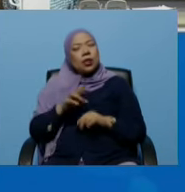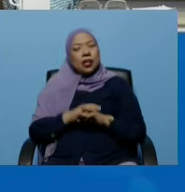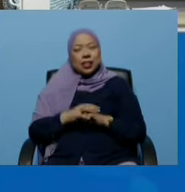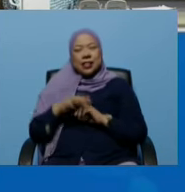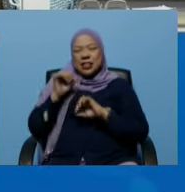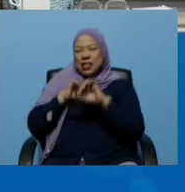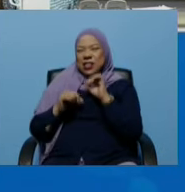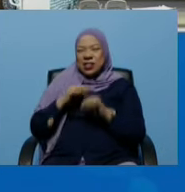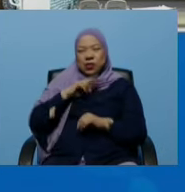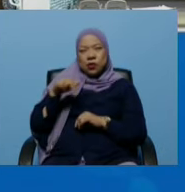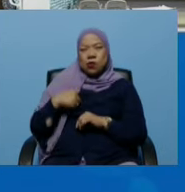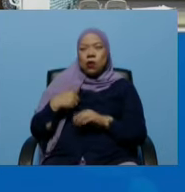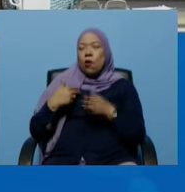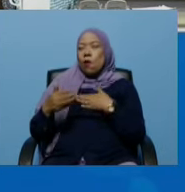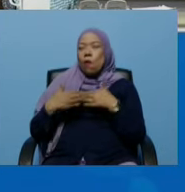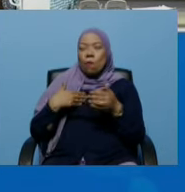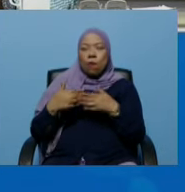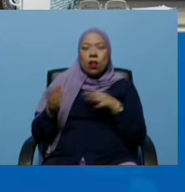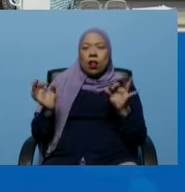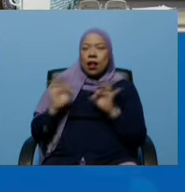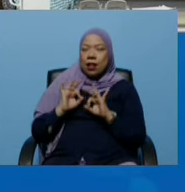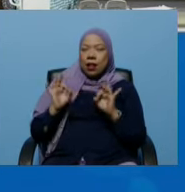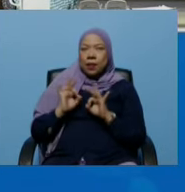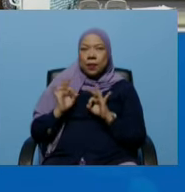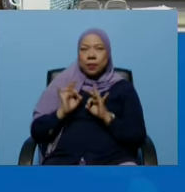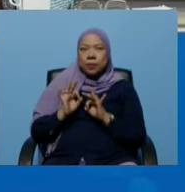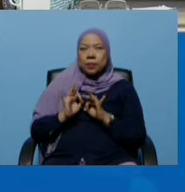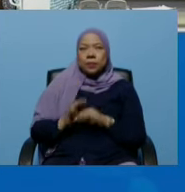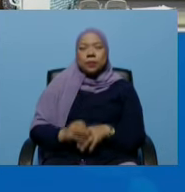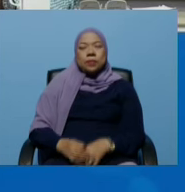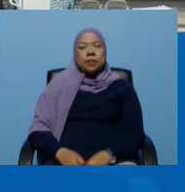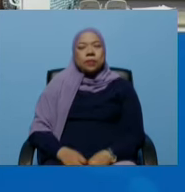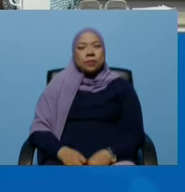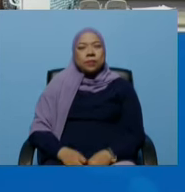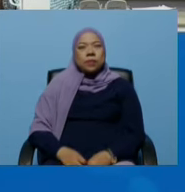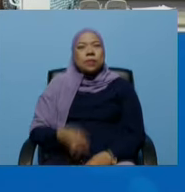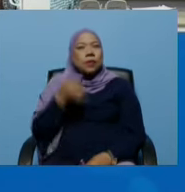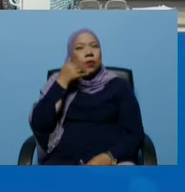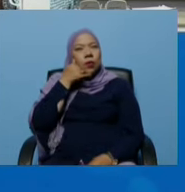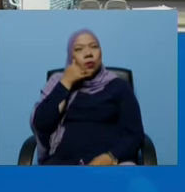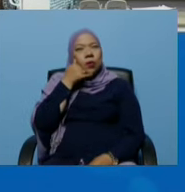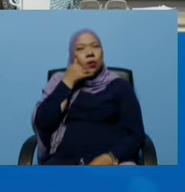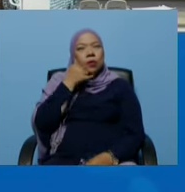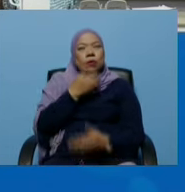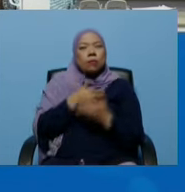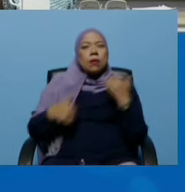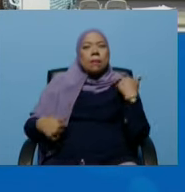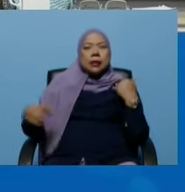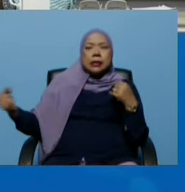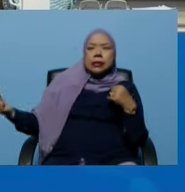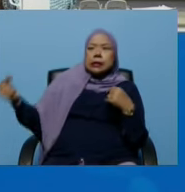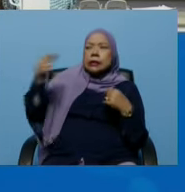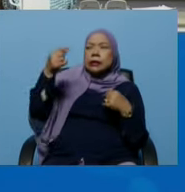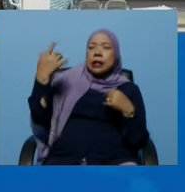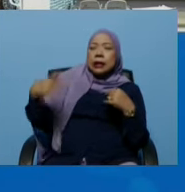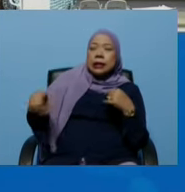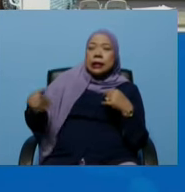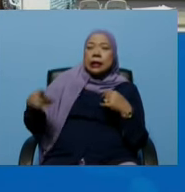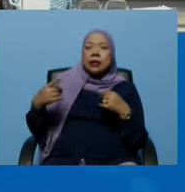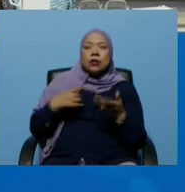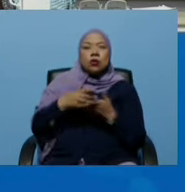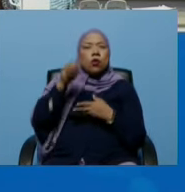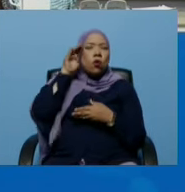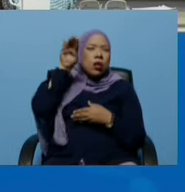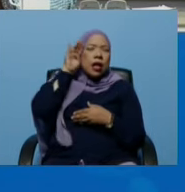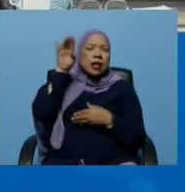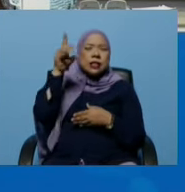nada. ¿Ah? Ella me llamaba desde el avión. Presidente, pasó un misil por la derecha. Sigue para adelante,